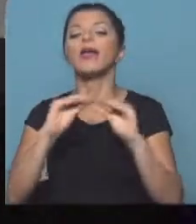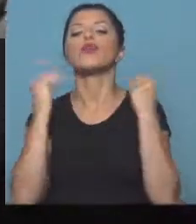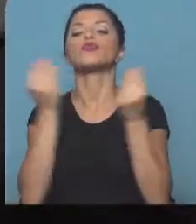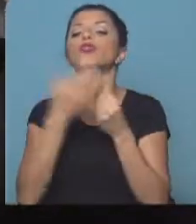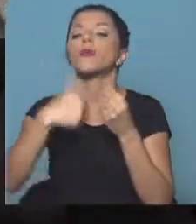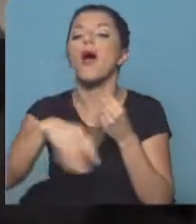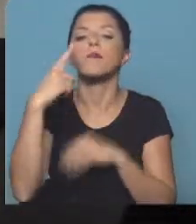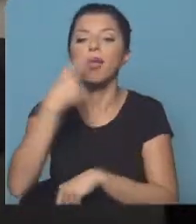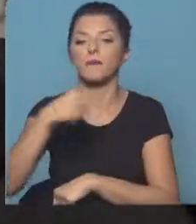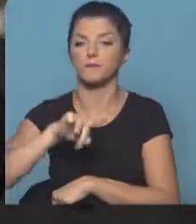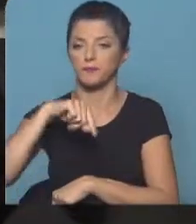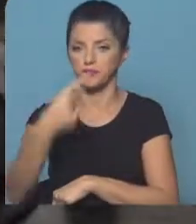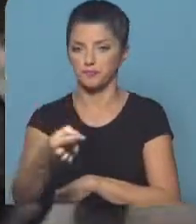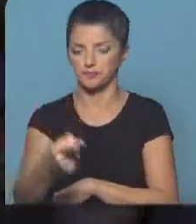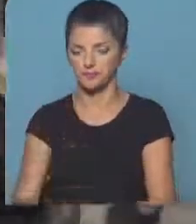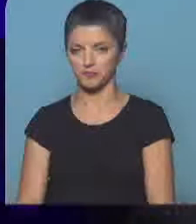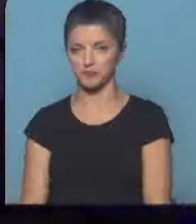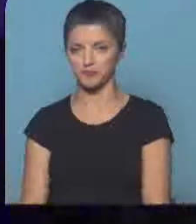la próxima semana.